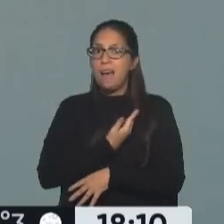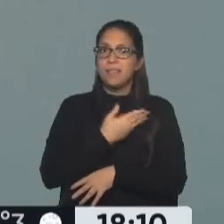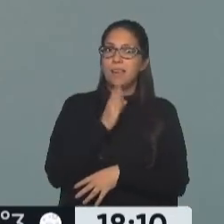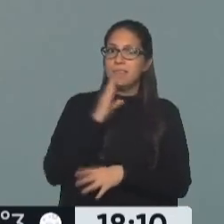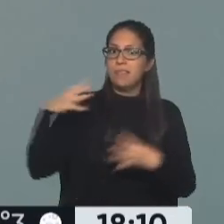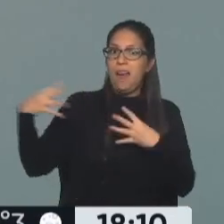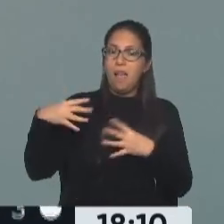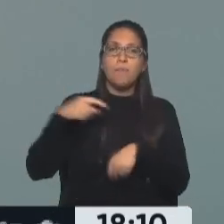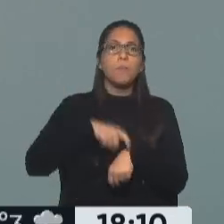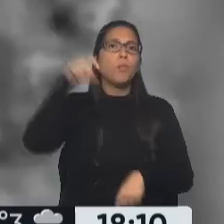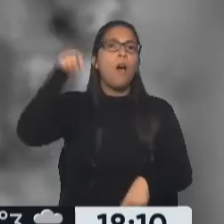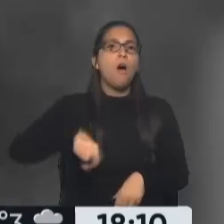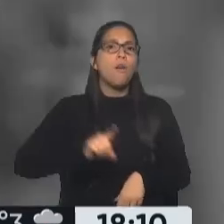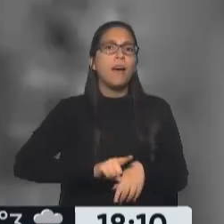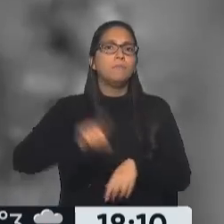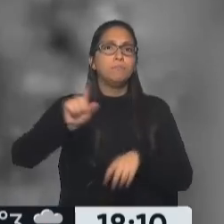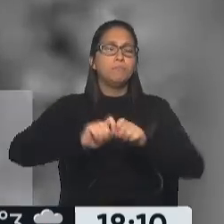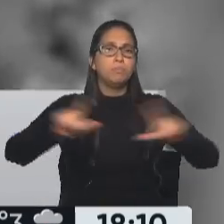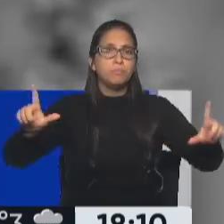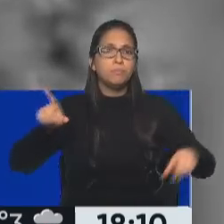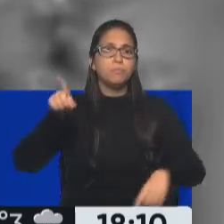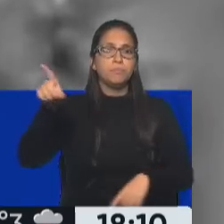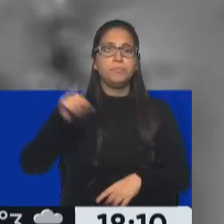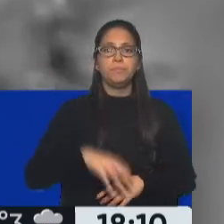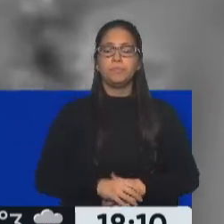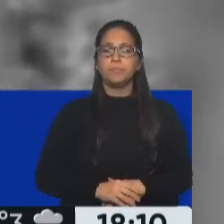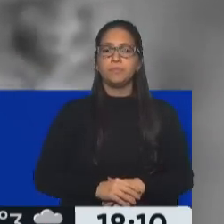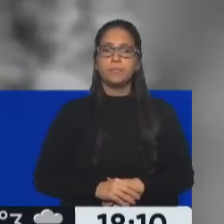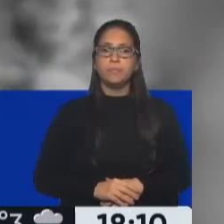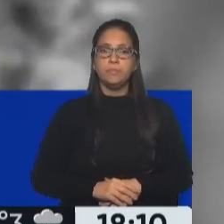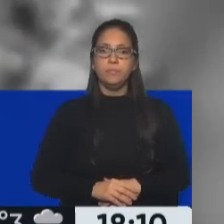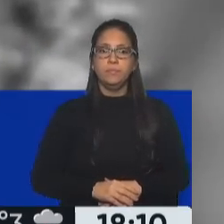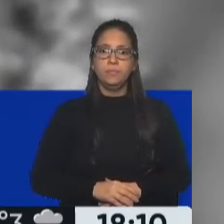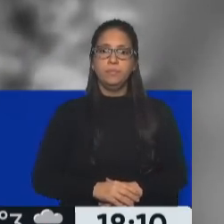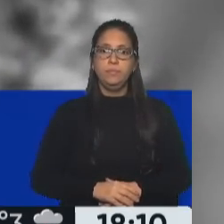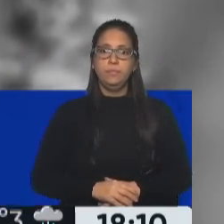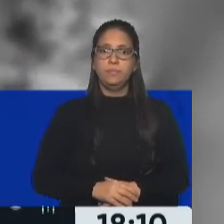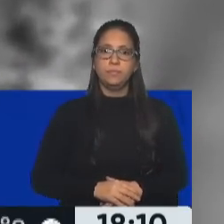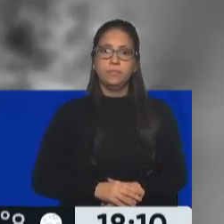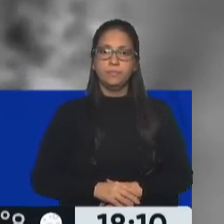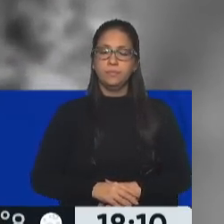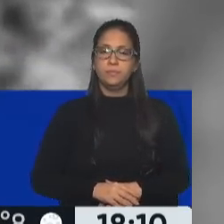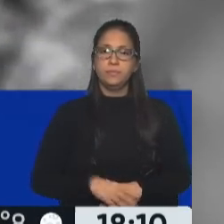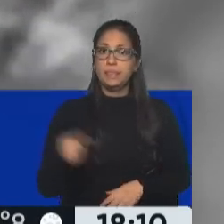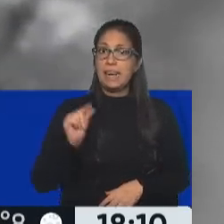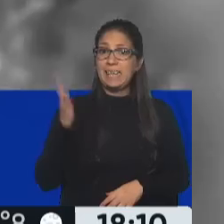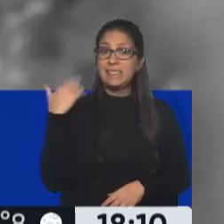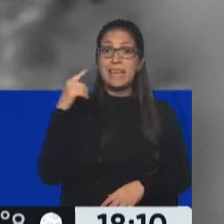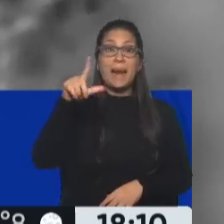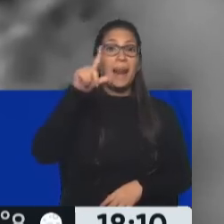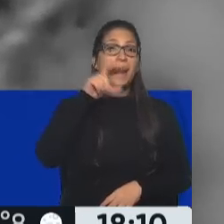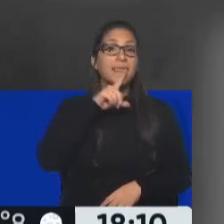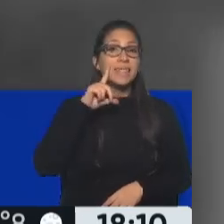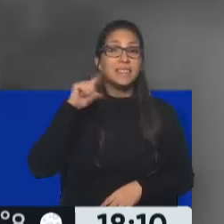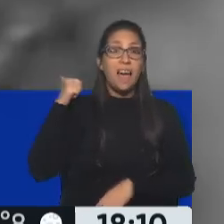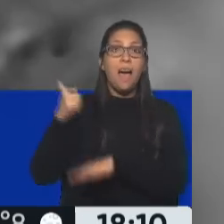está sucediendo allí justamente entre Israel y Hezbollah? Lo decía recién Leticia,